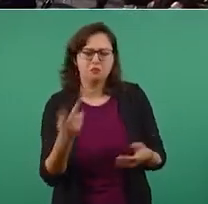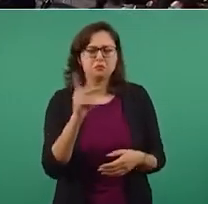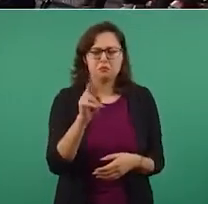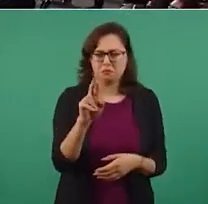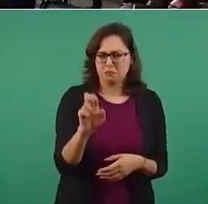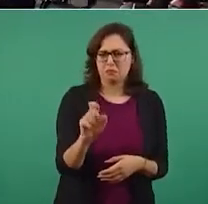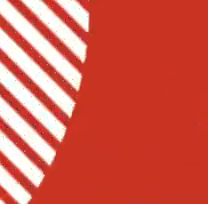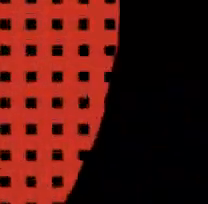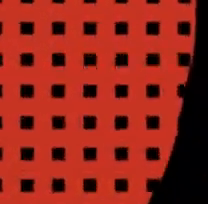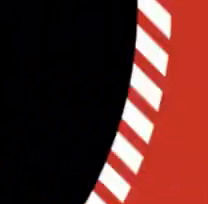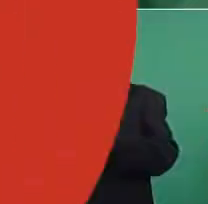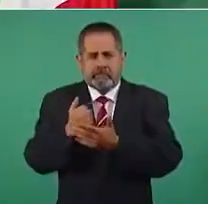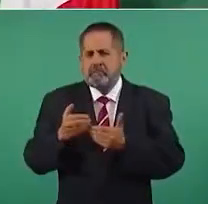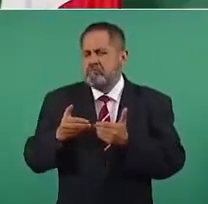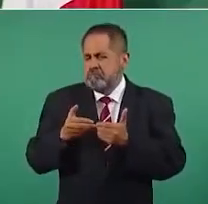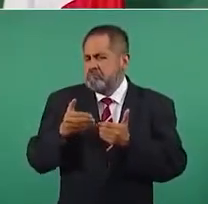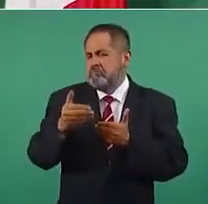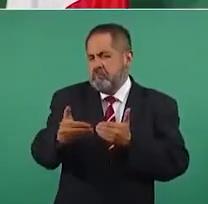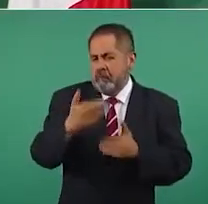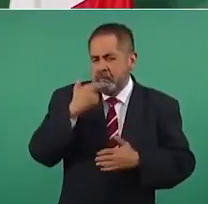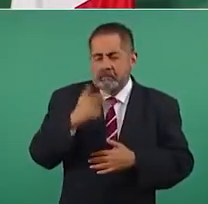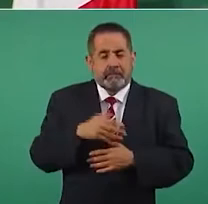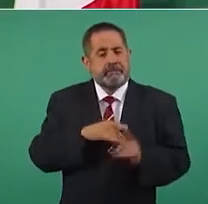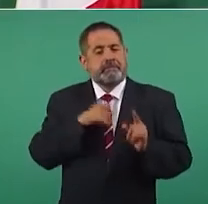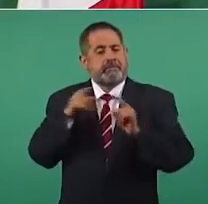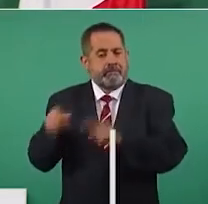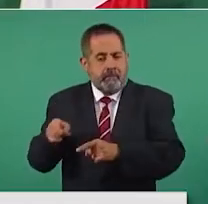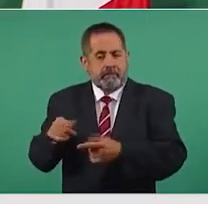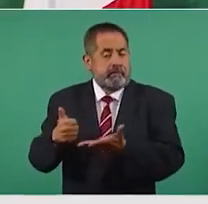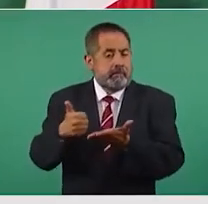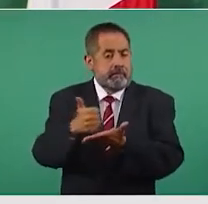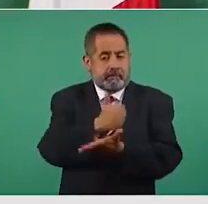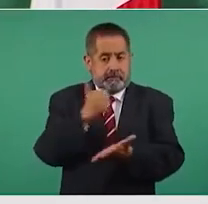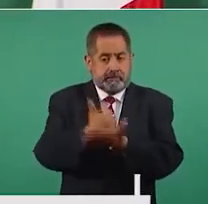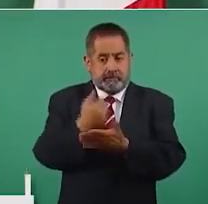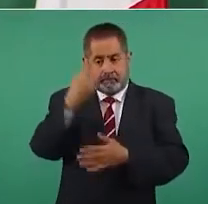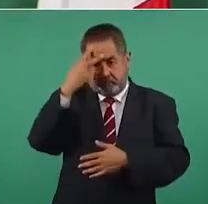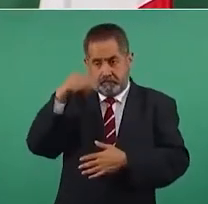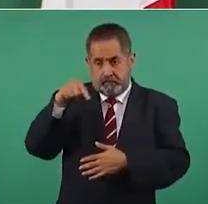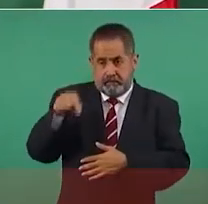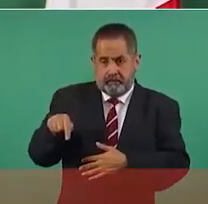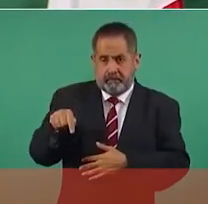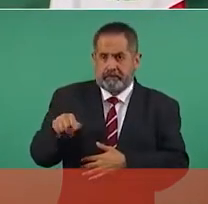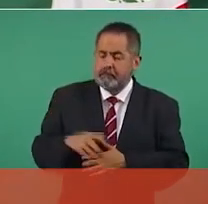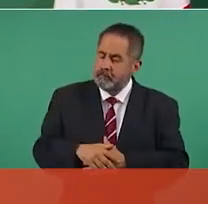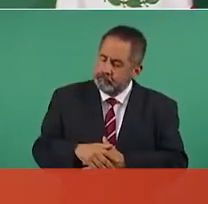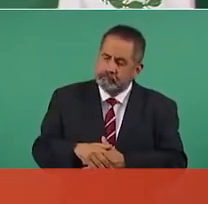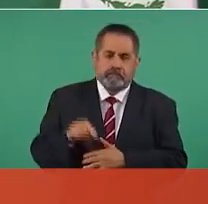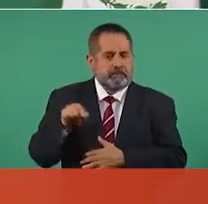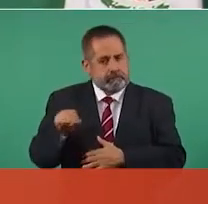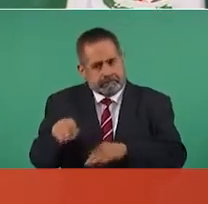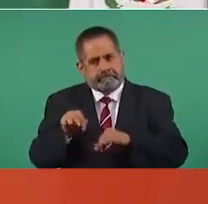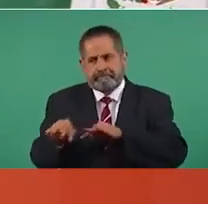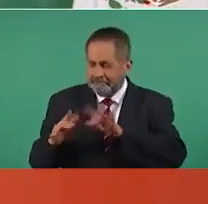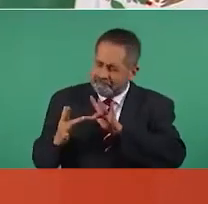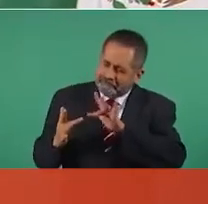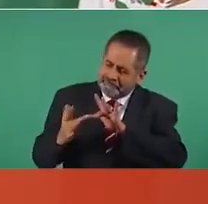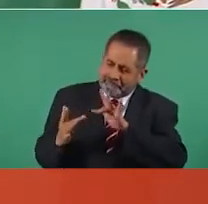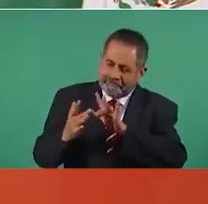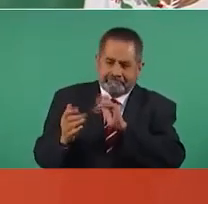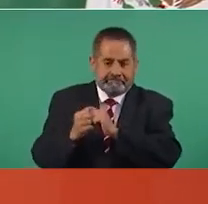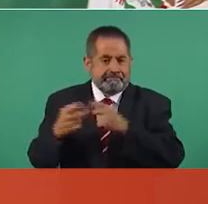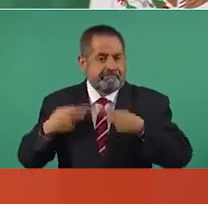es público, ¿no? So, en el caso de la ciudad, hay que trabajar más